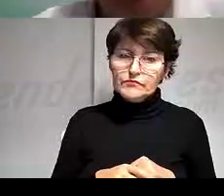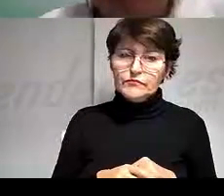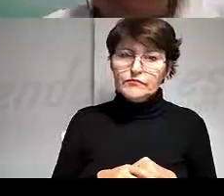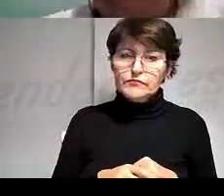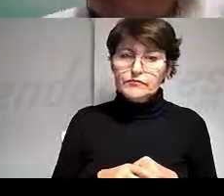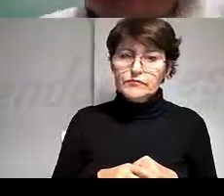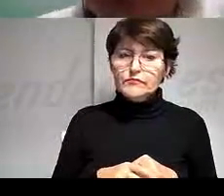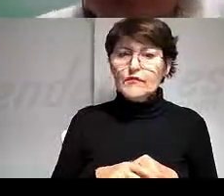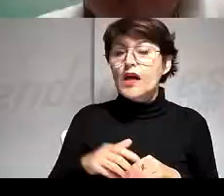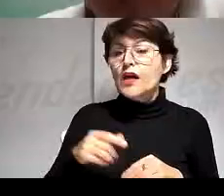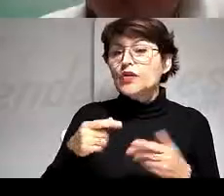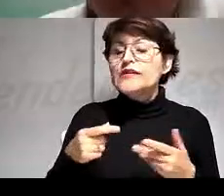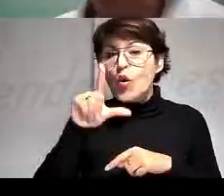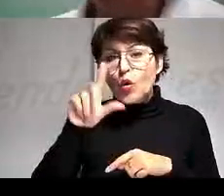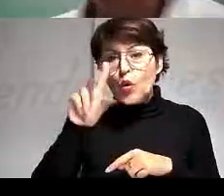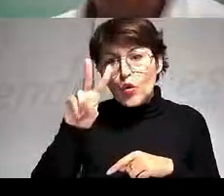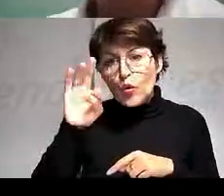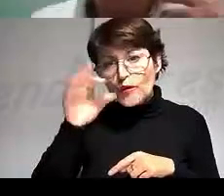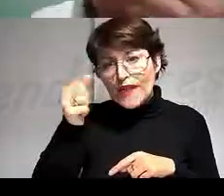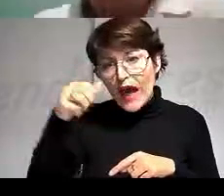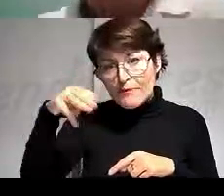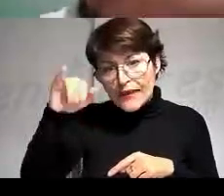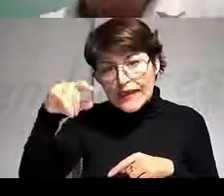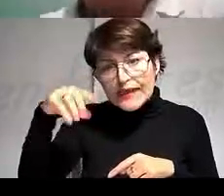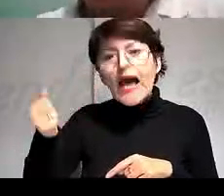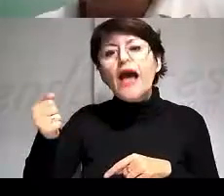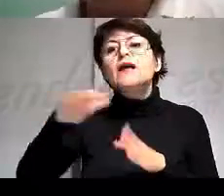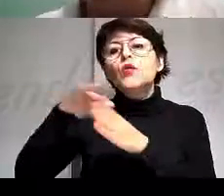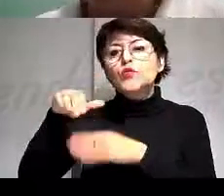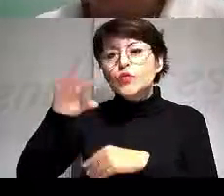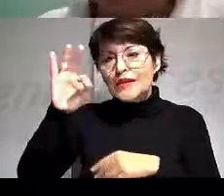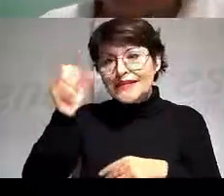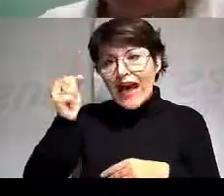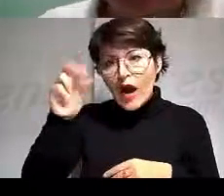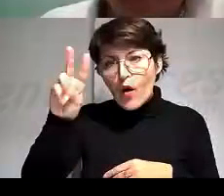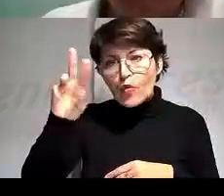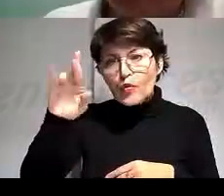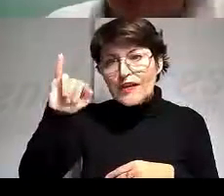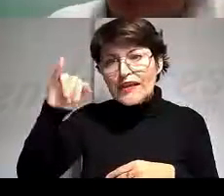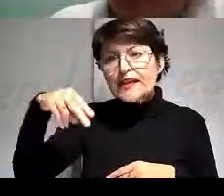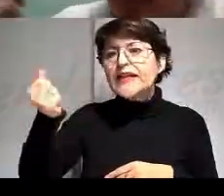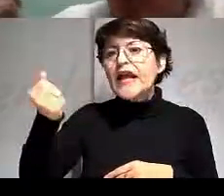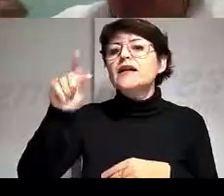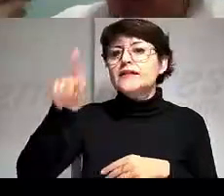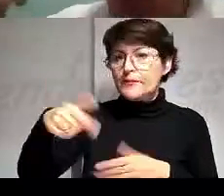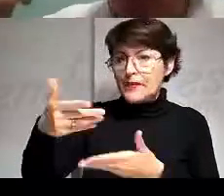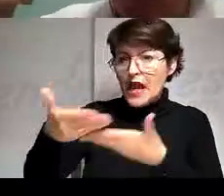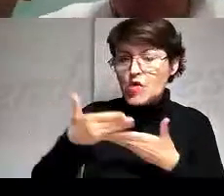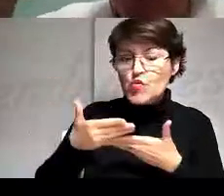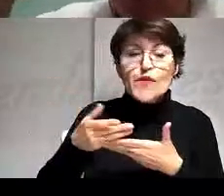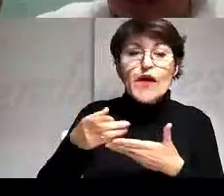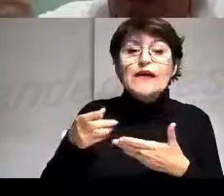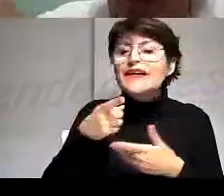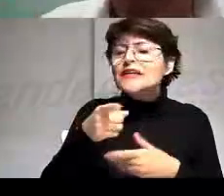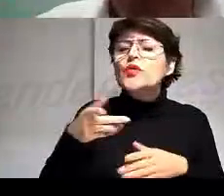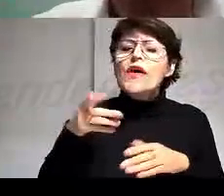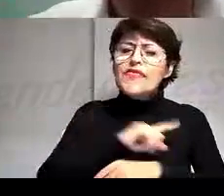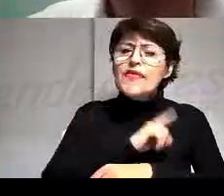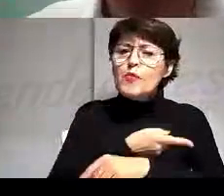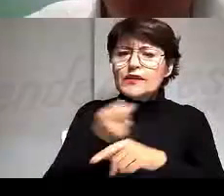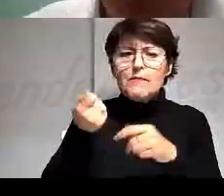glutamina, con la taurina, por ejemplo, que vamos bien, no sentir que estamos corriendo por huir de algo, sino sentir que estamos haciendo lo que